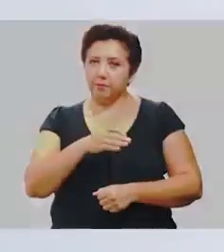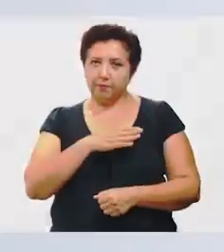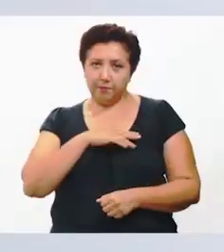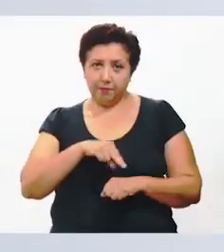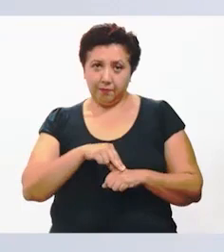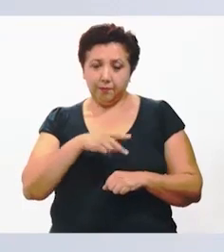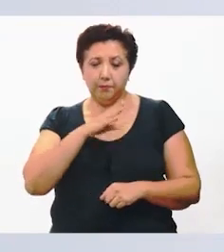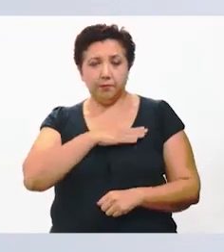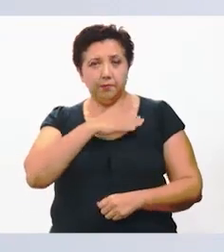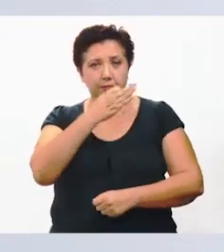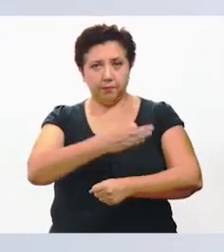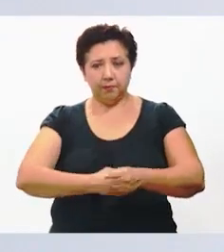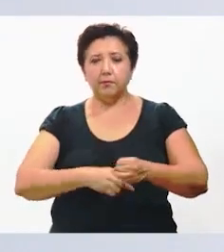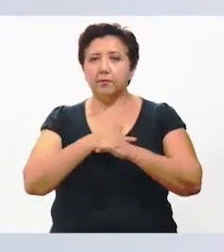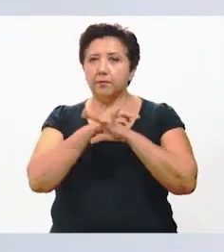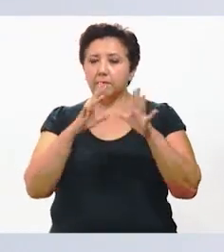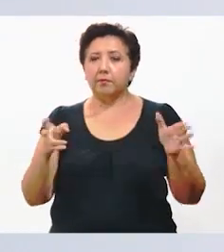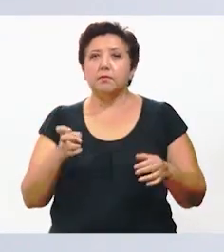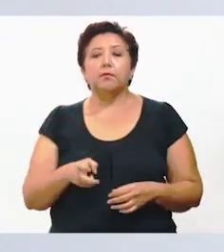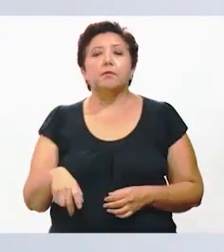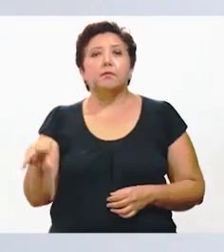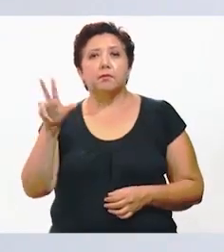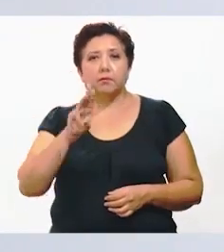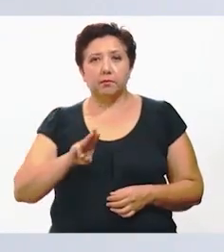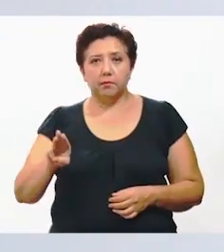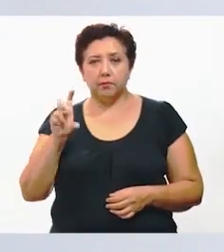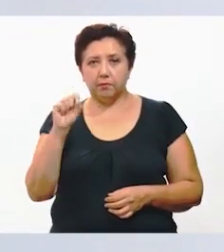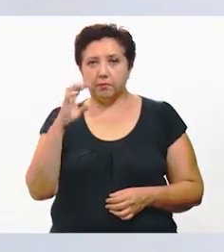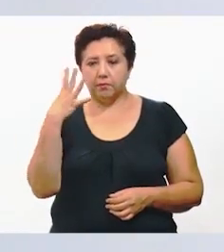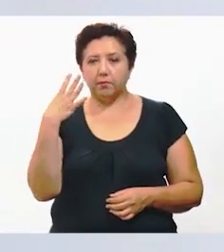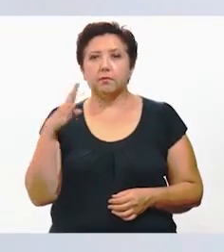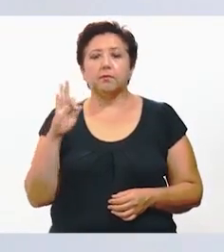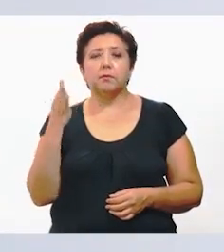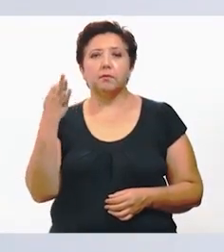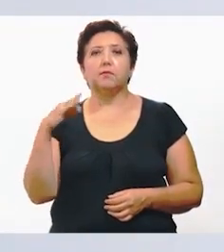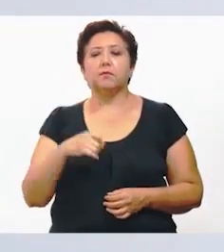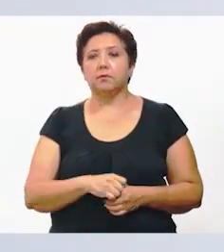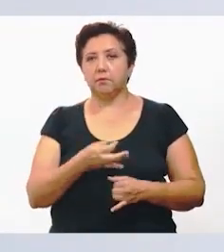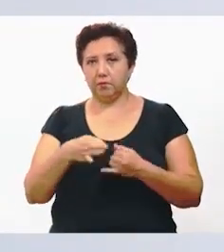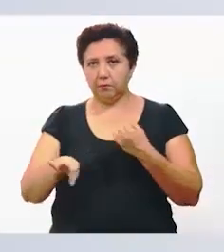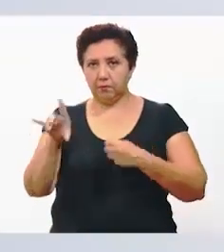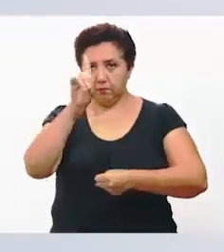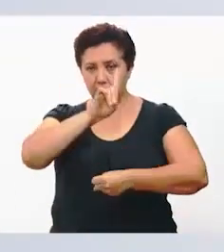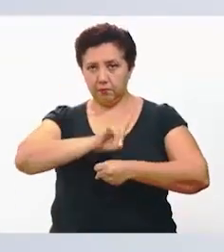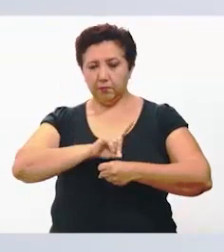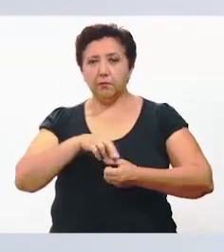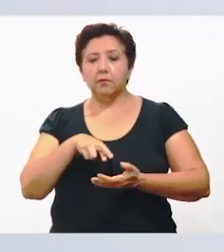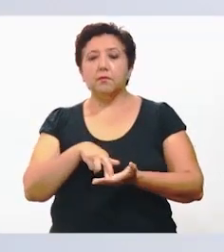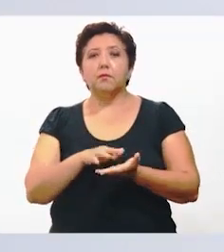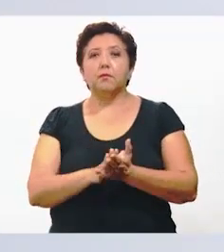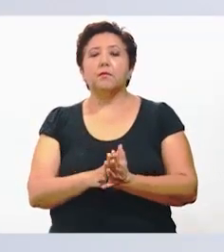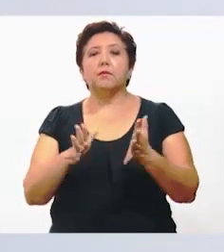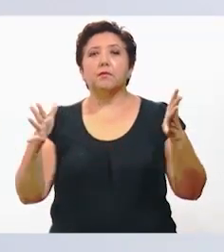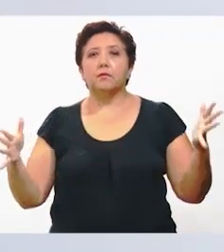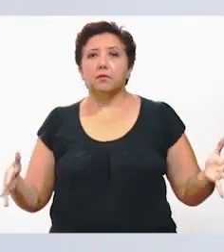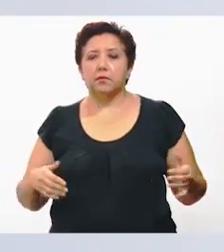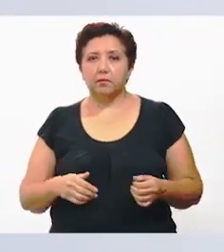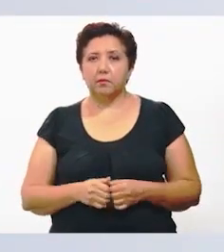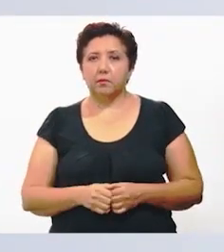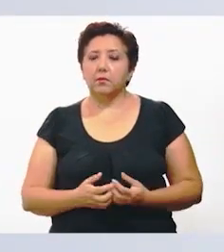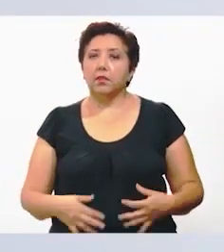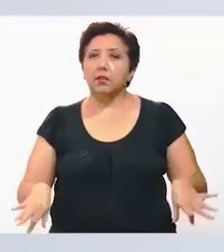doctor. Buenas tardes. Este es el parte médico de este miércoles 24 de febrero. En los últimos días se ha registrado un